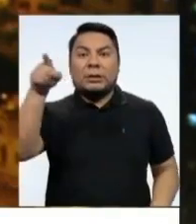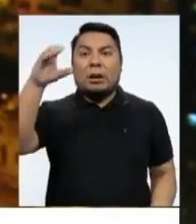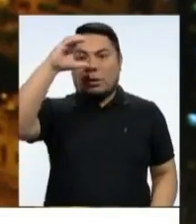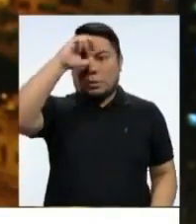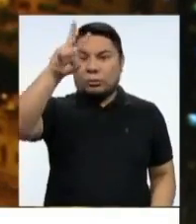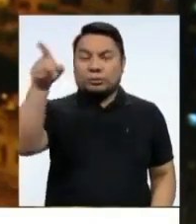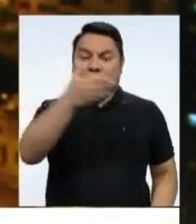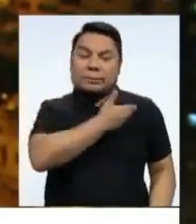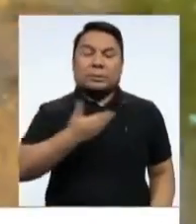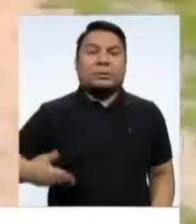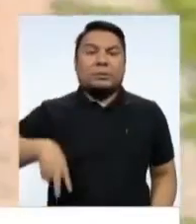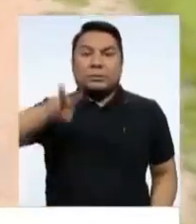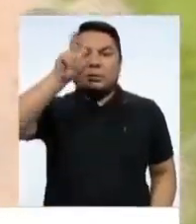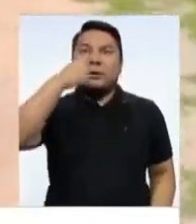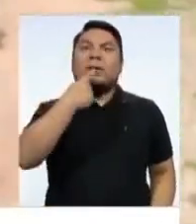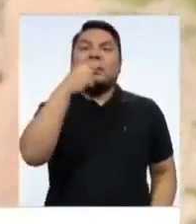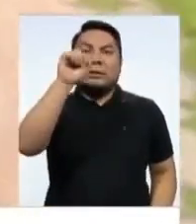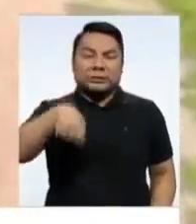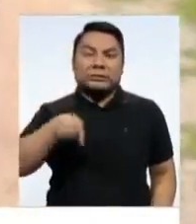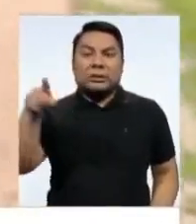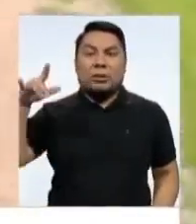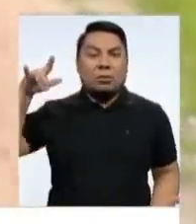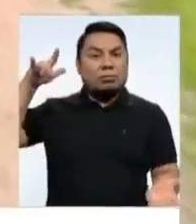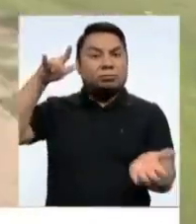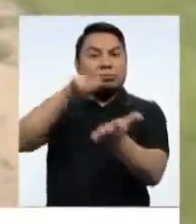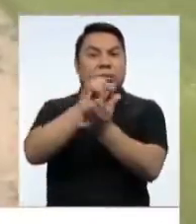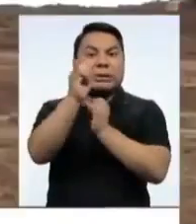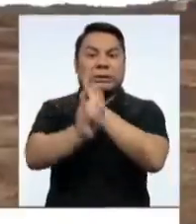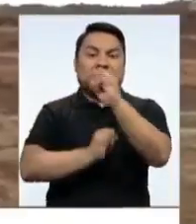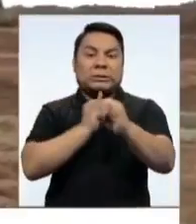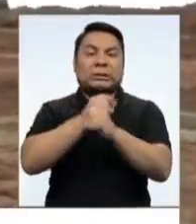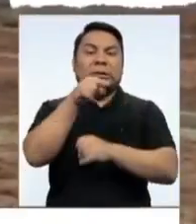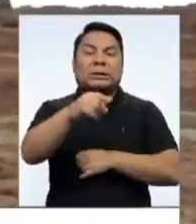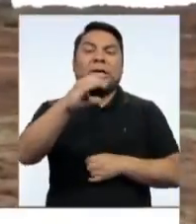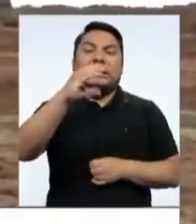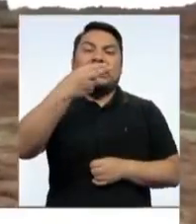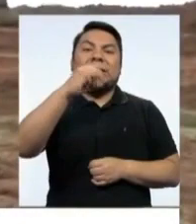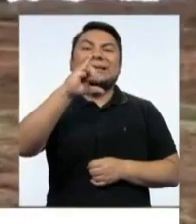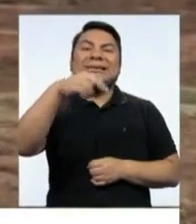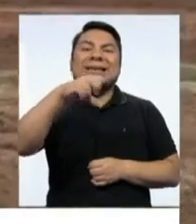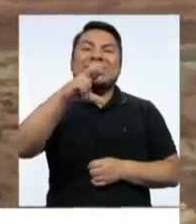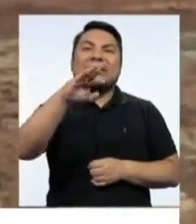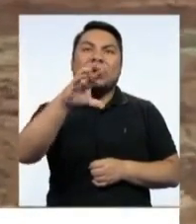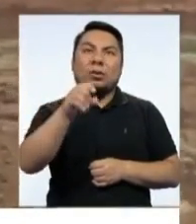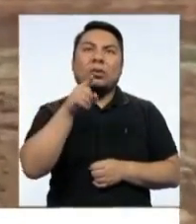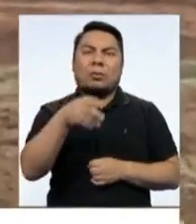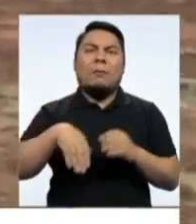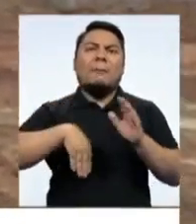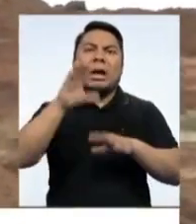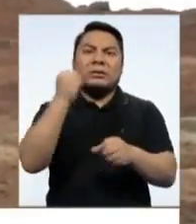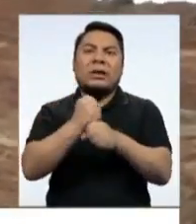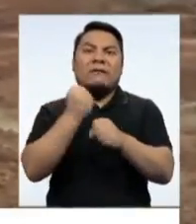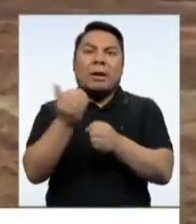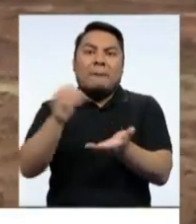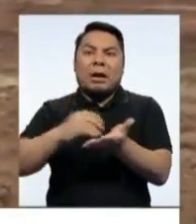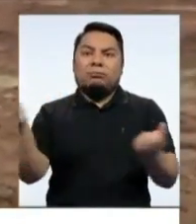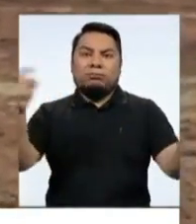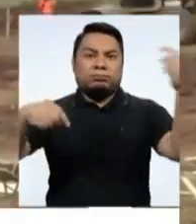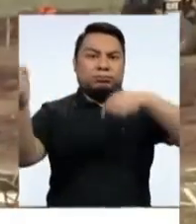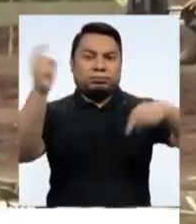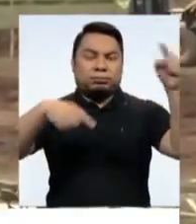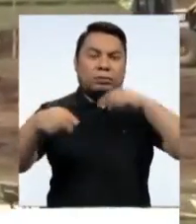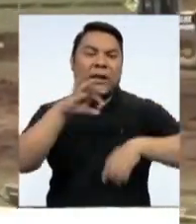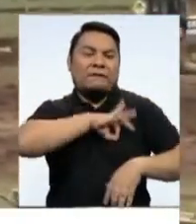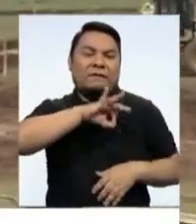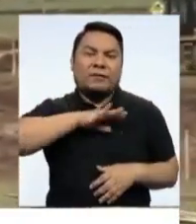El presidente Martín Vizcarra aseguró que el aeropuerto internacional de Chinchero va a generar mayor número de empleos y el índice de turismo en beneficio